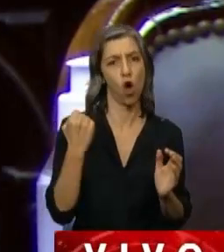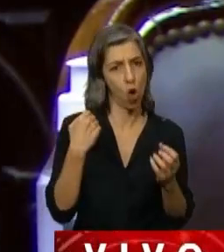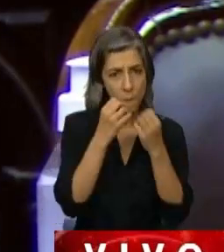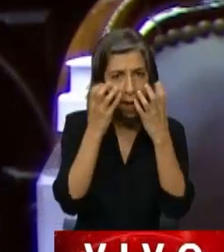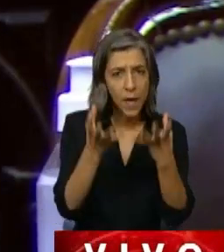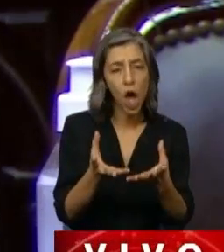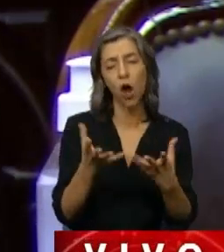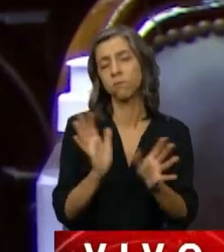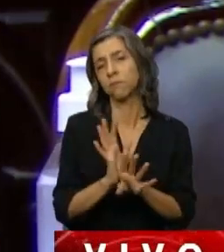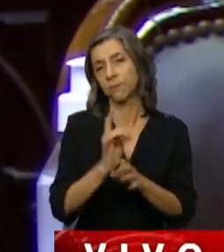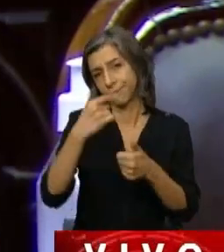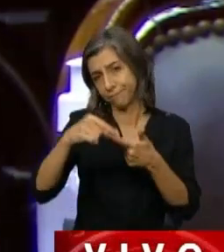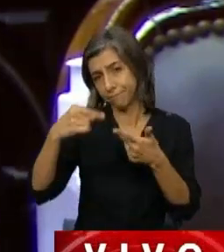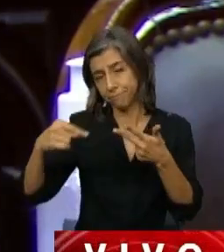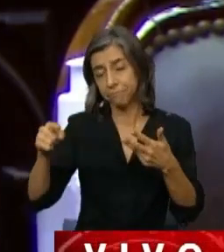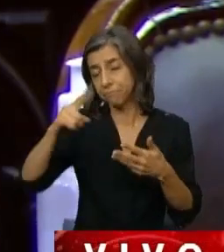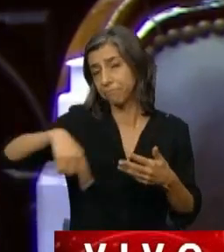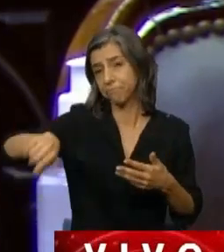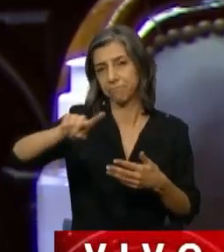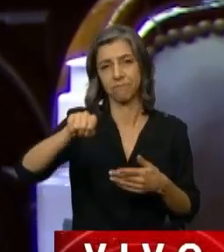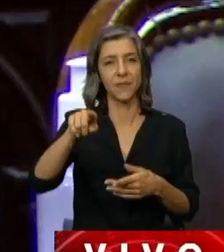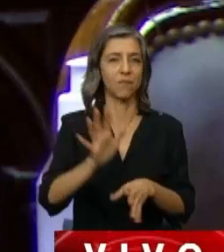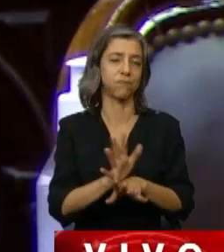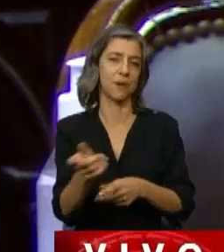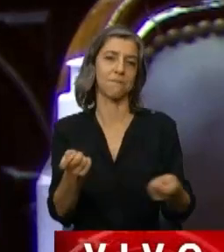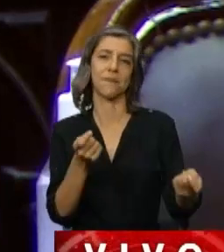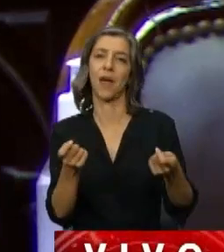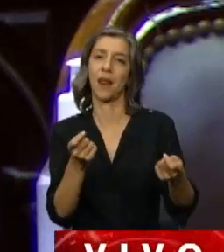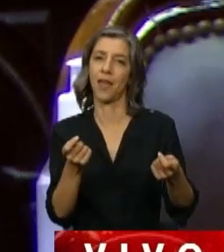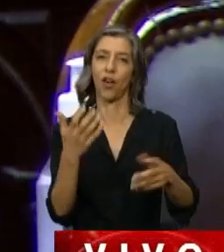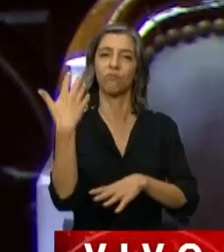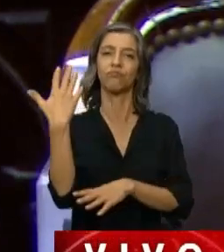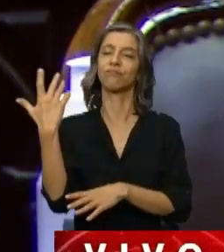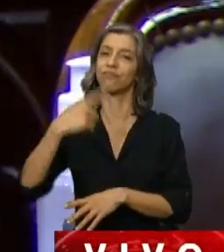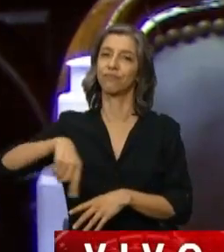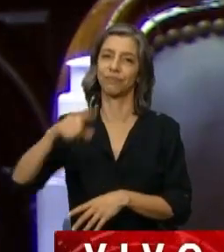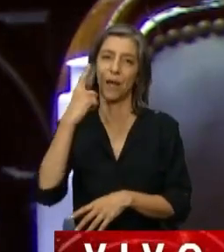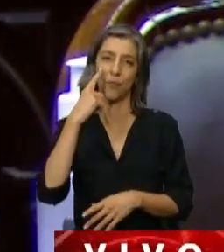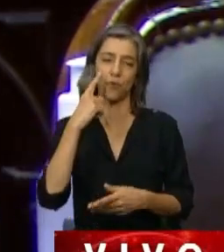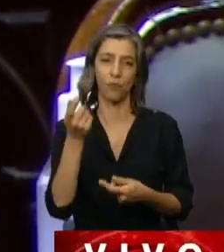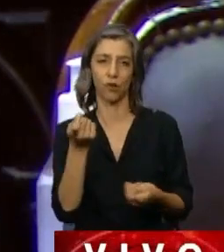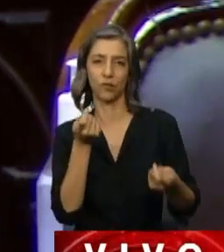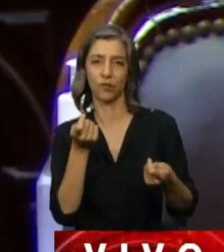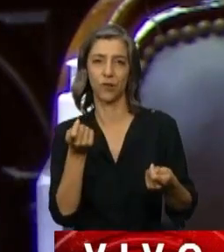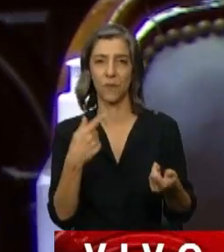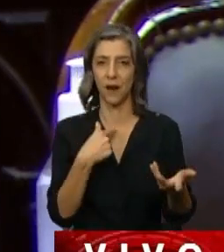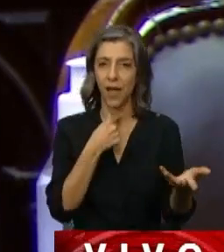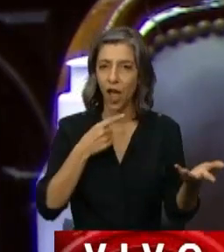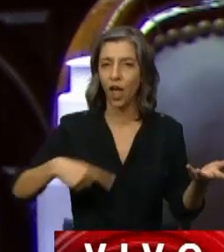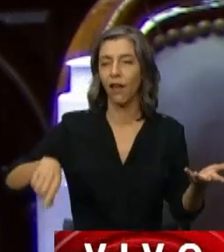peligrosa del discurso que desprecia en estos tiempos y cada mes más red